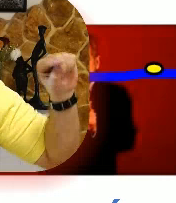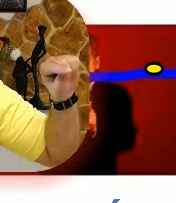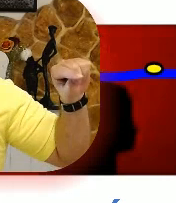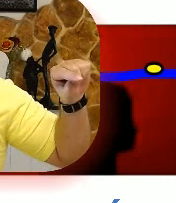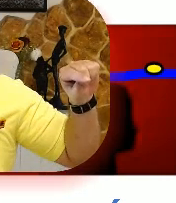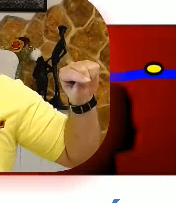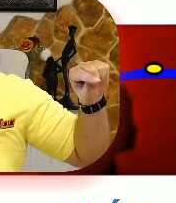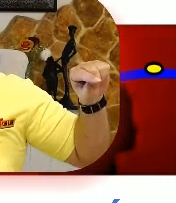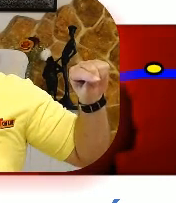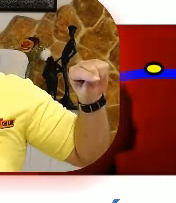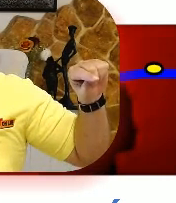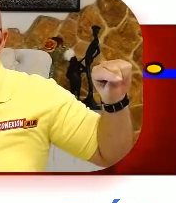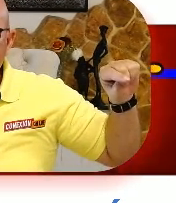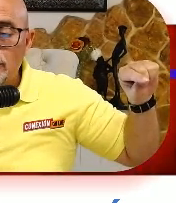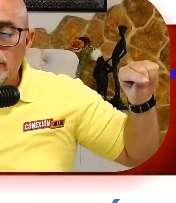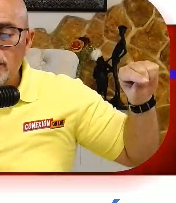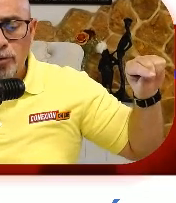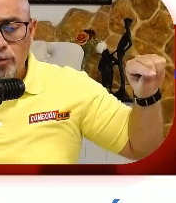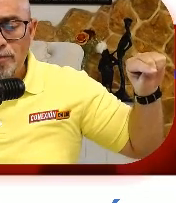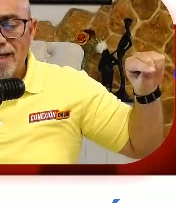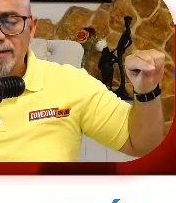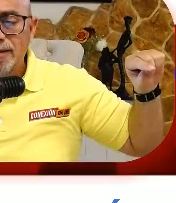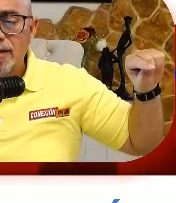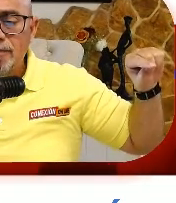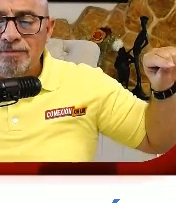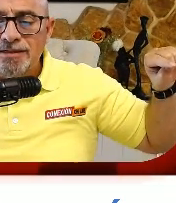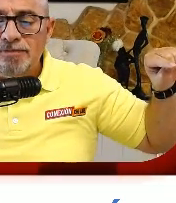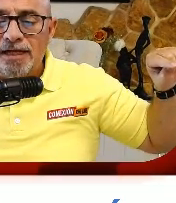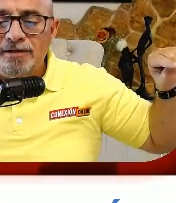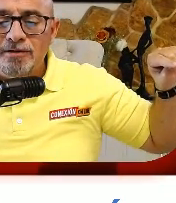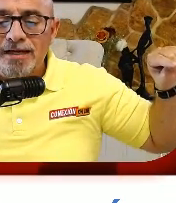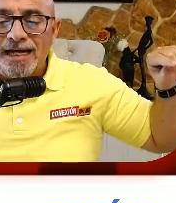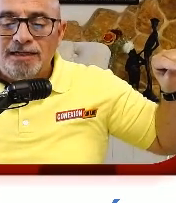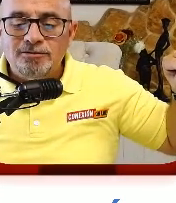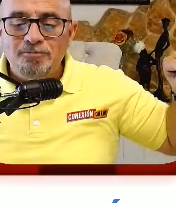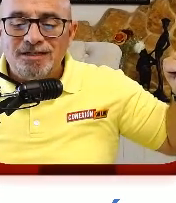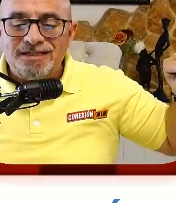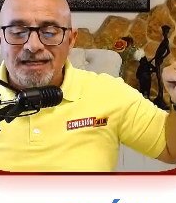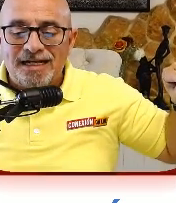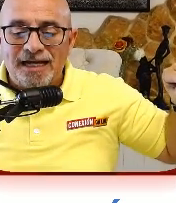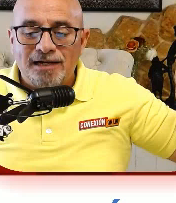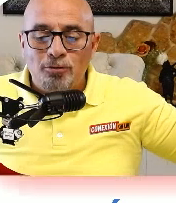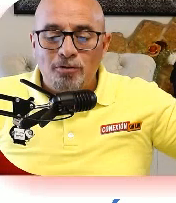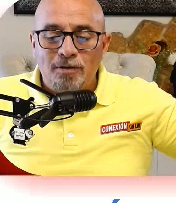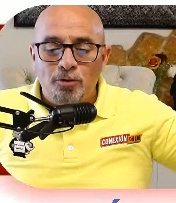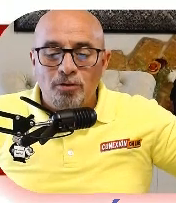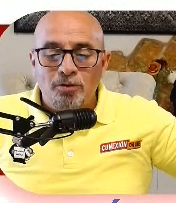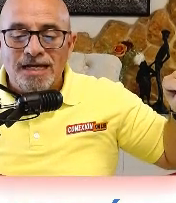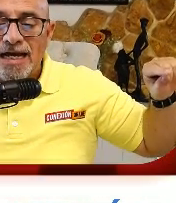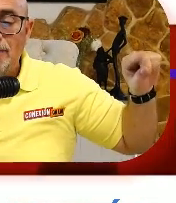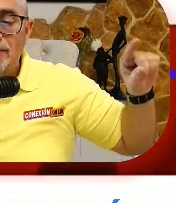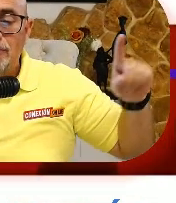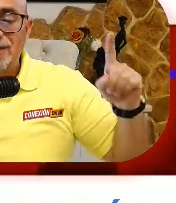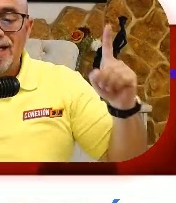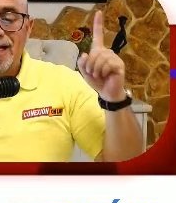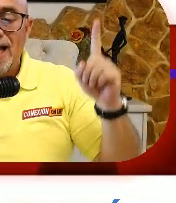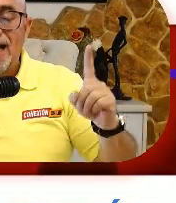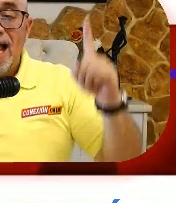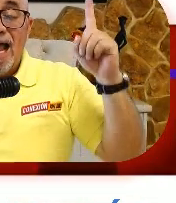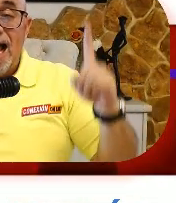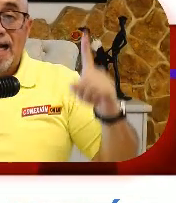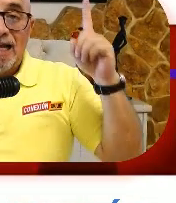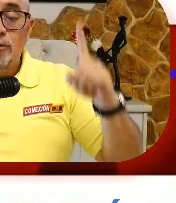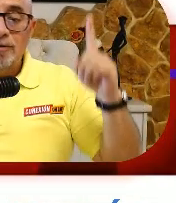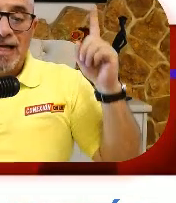controlable y después de cierto tiempo de un mes mes y medio esto empieza a decaer poco a poco y jamás vamos a llegar